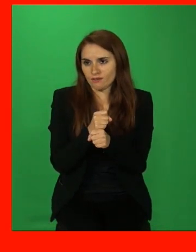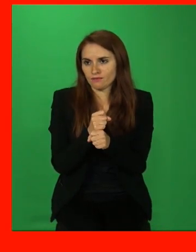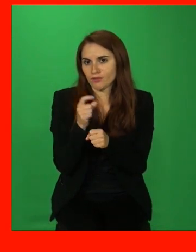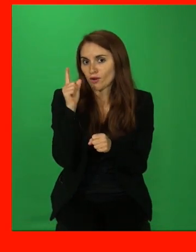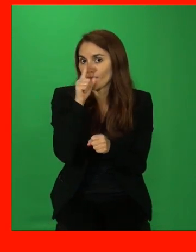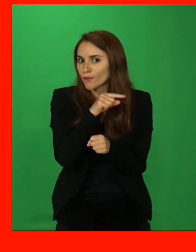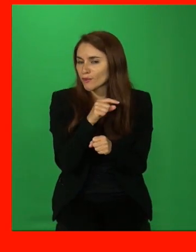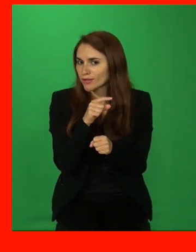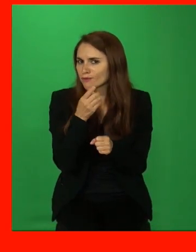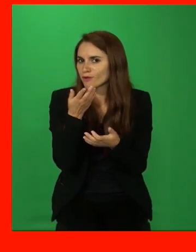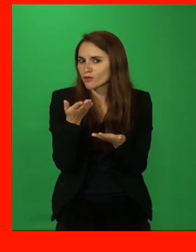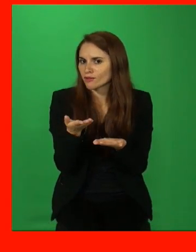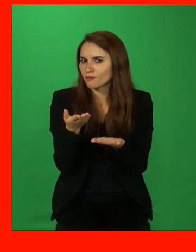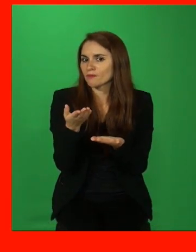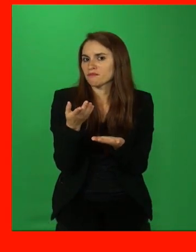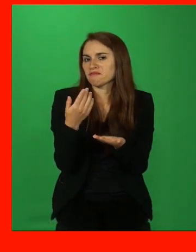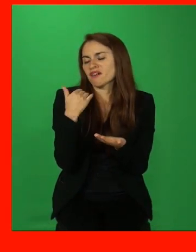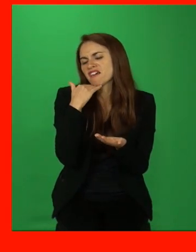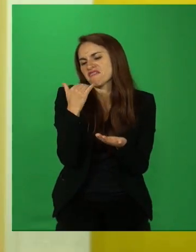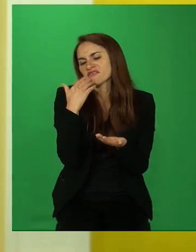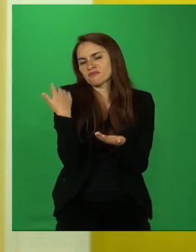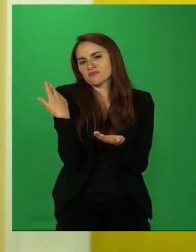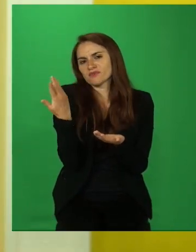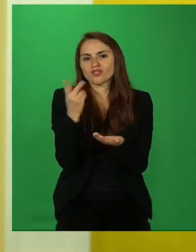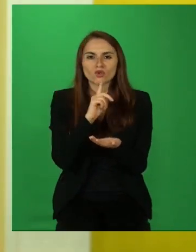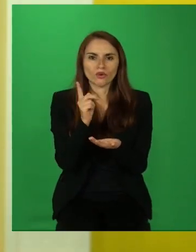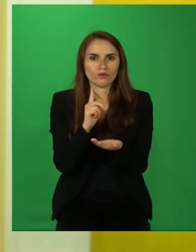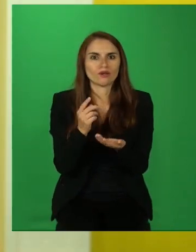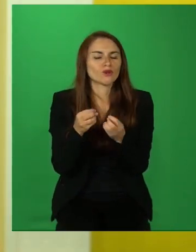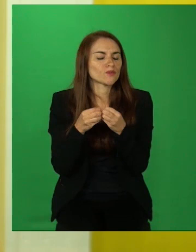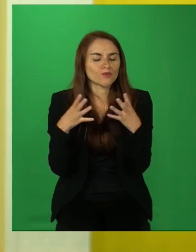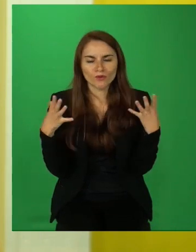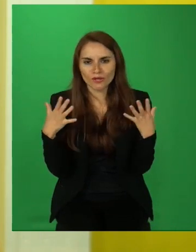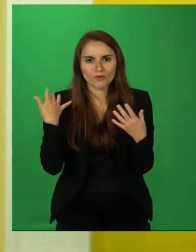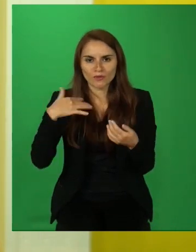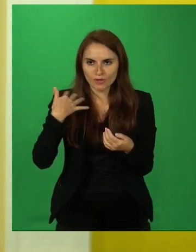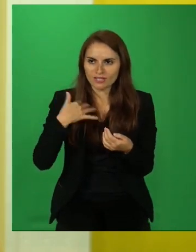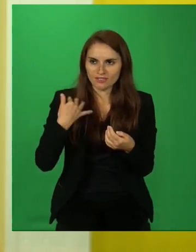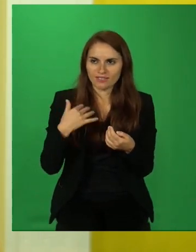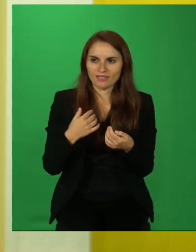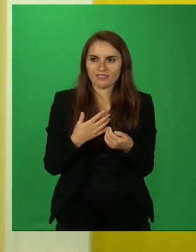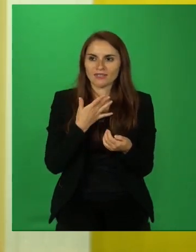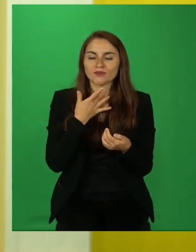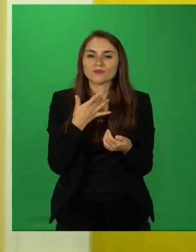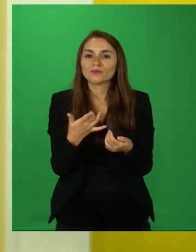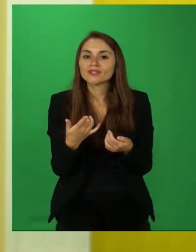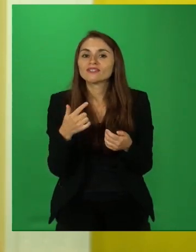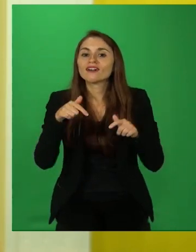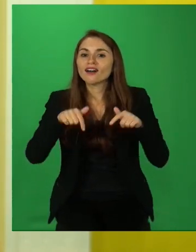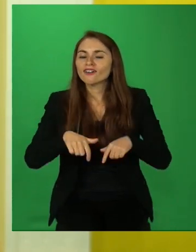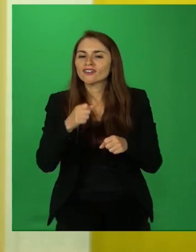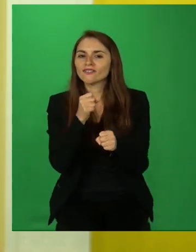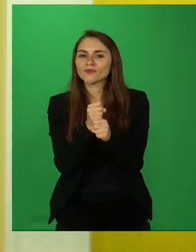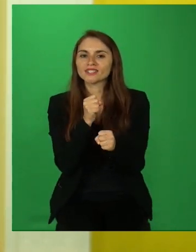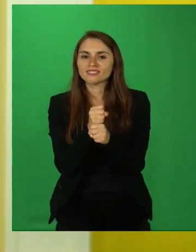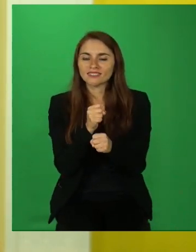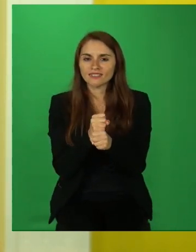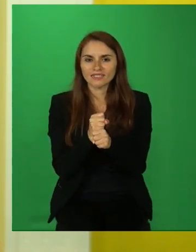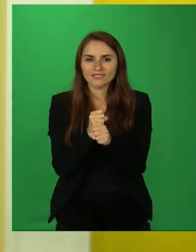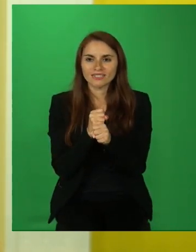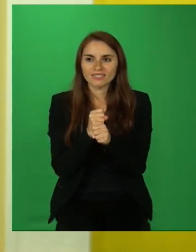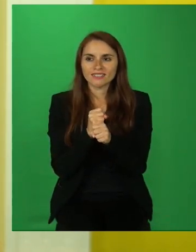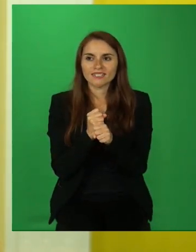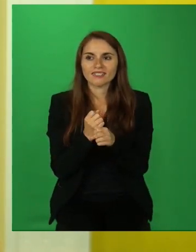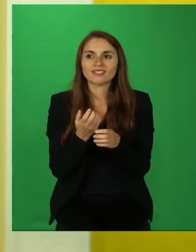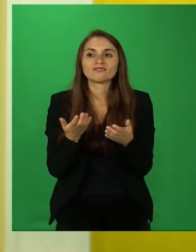sea lo último es menos importante al contrario es muy importante porque lo que vamos a trabajar en esta